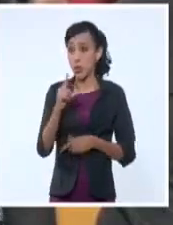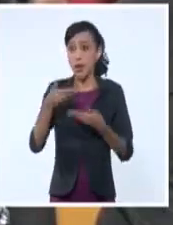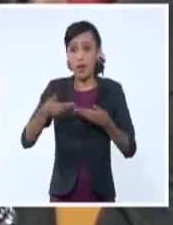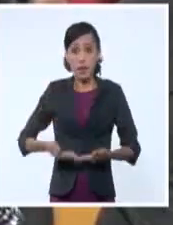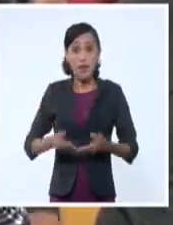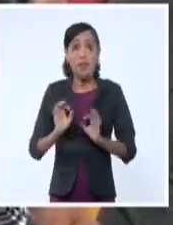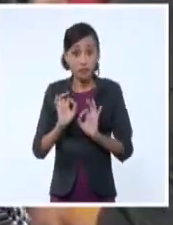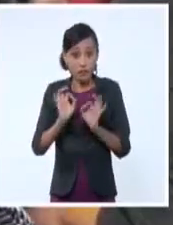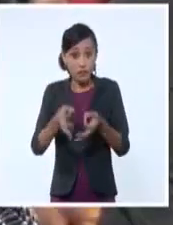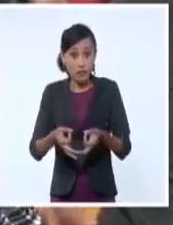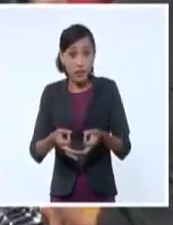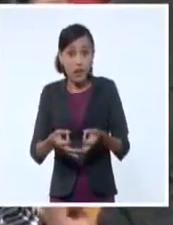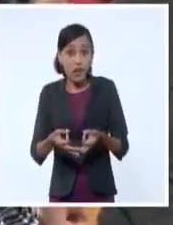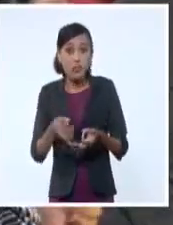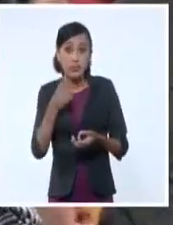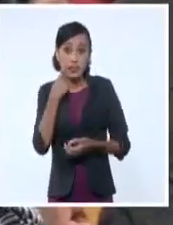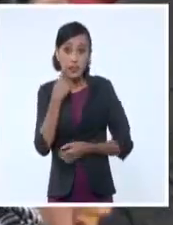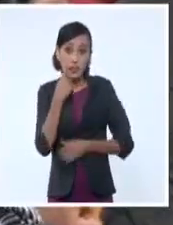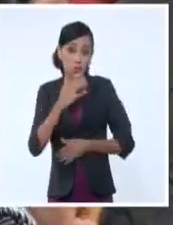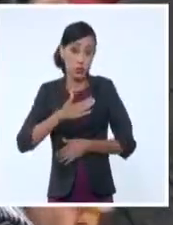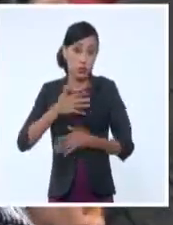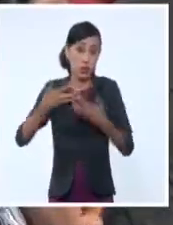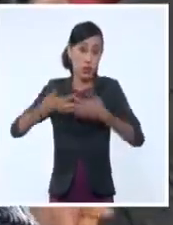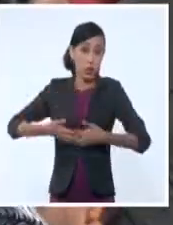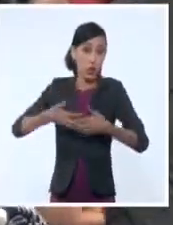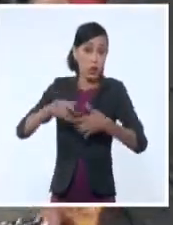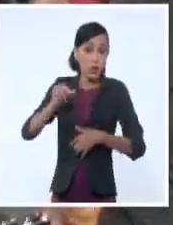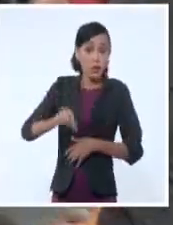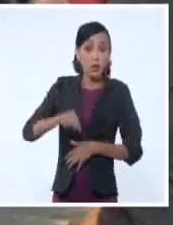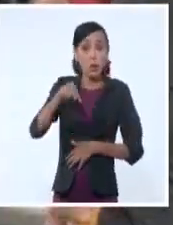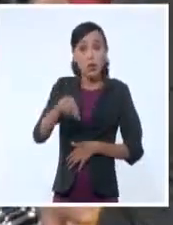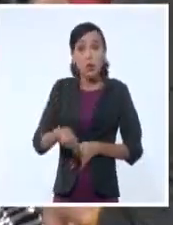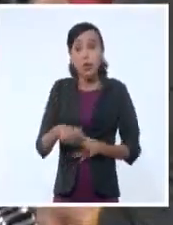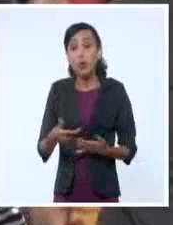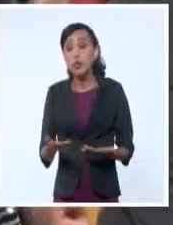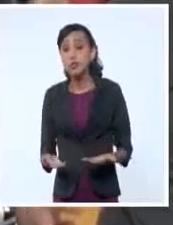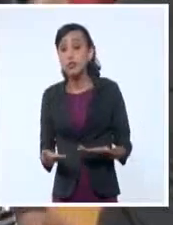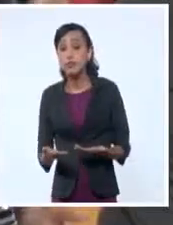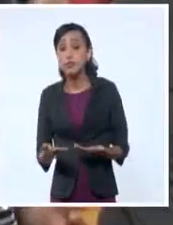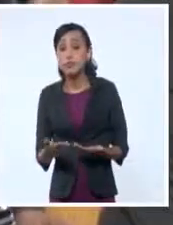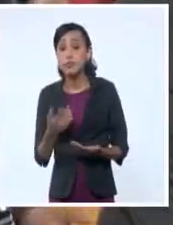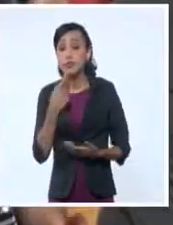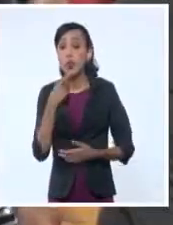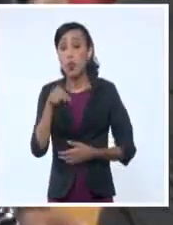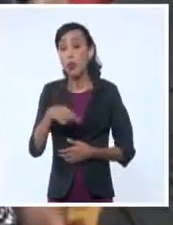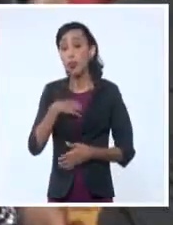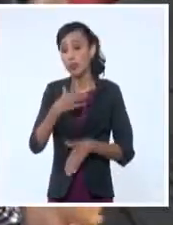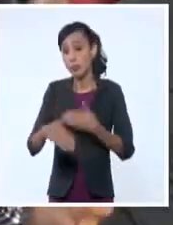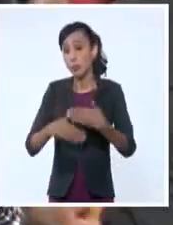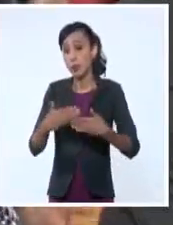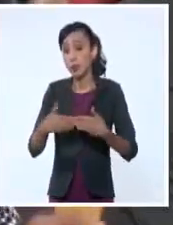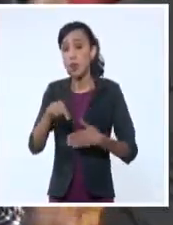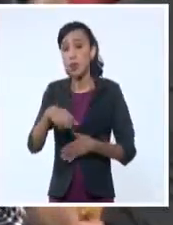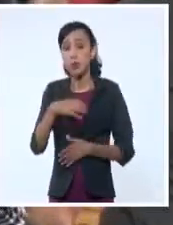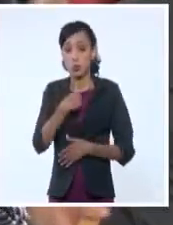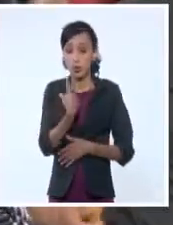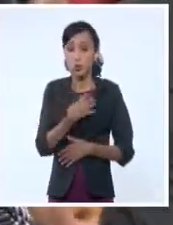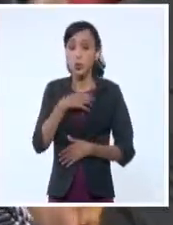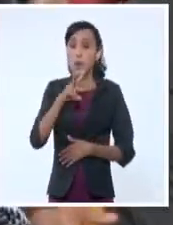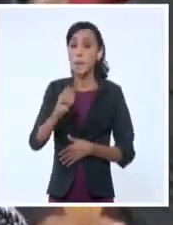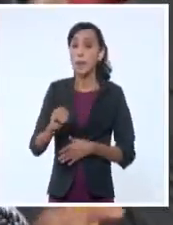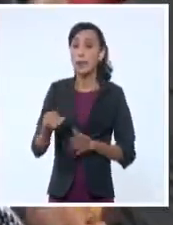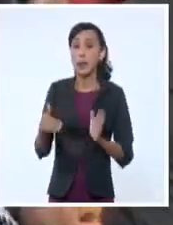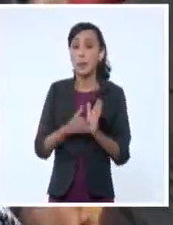desde el punto de vista de la subvención económica de nuestra cooperativa, hoy quizás sea la debilidad que hoy tengamos nosotros. Hoy nosotros tenemos 20 mil pesos de